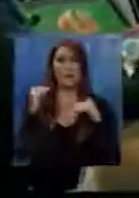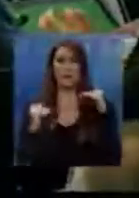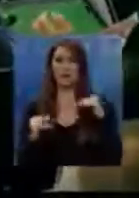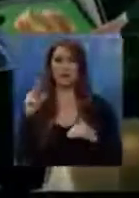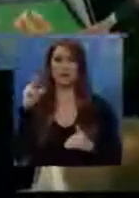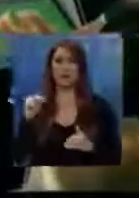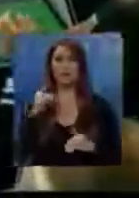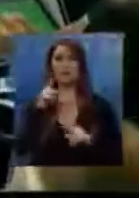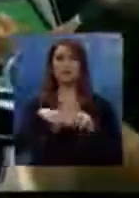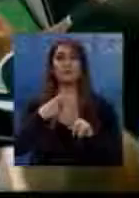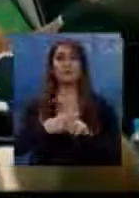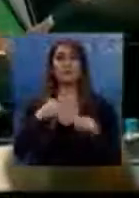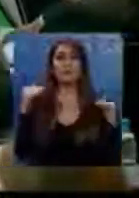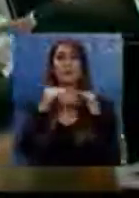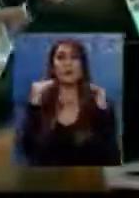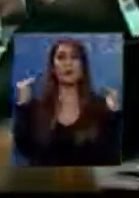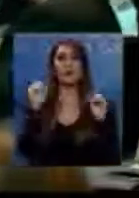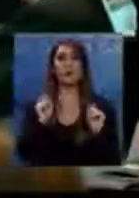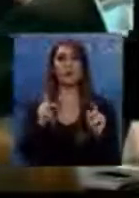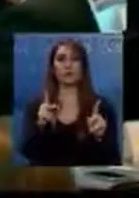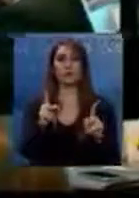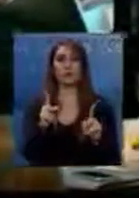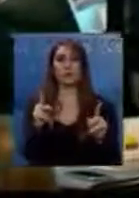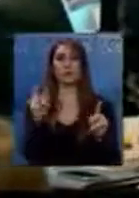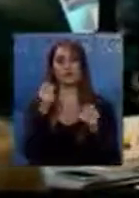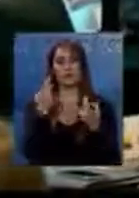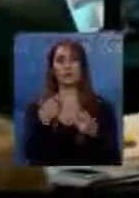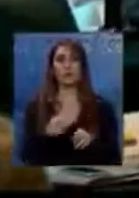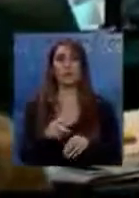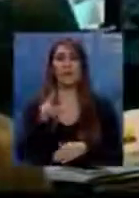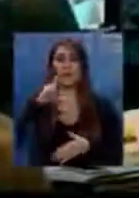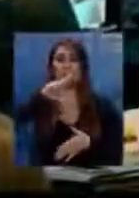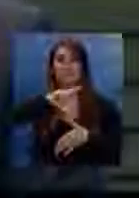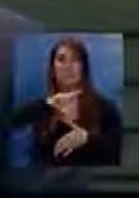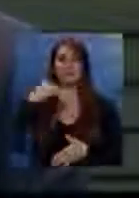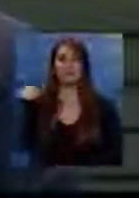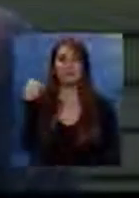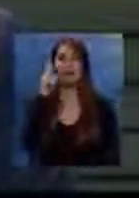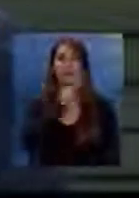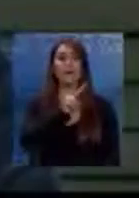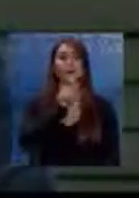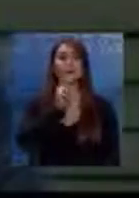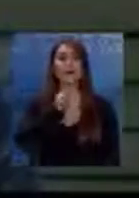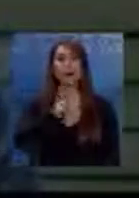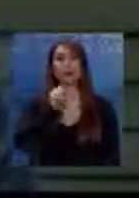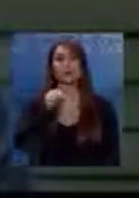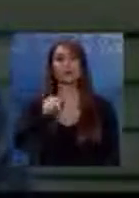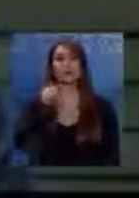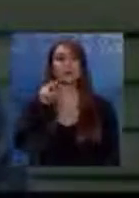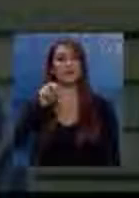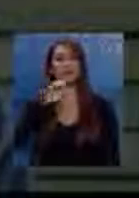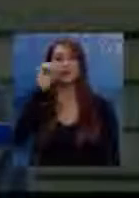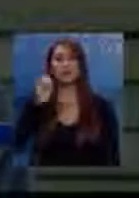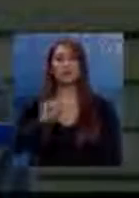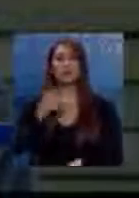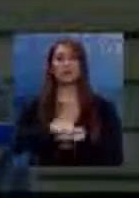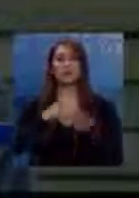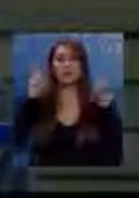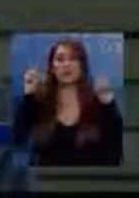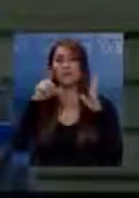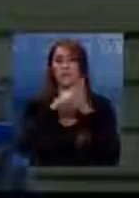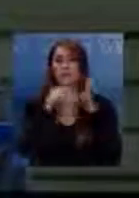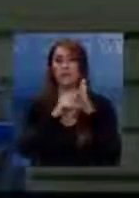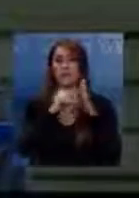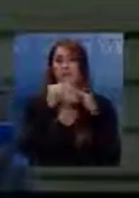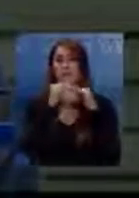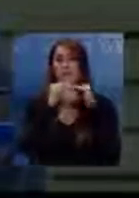para financiar la igualdad de oportunidades. América Latina tiene 22.7% de presión tributaria, muy